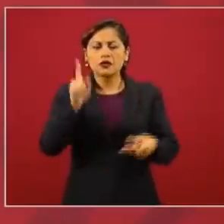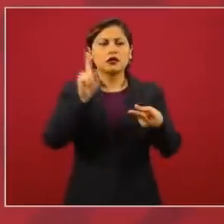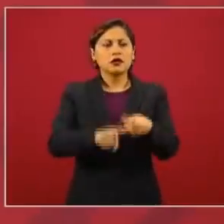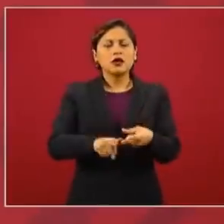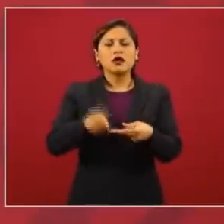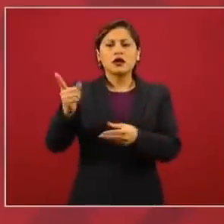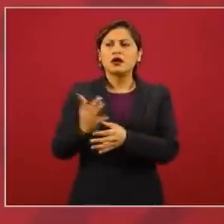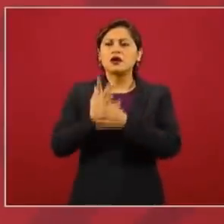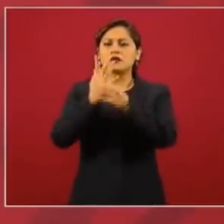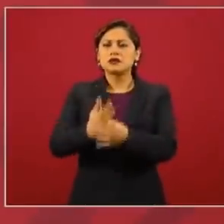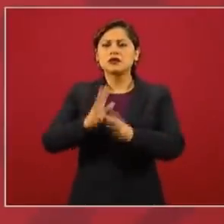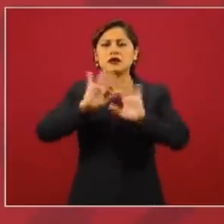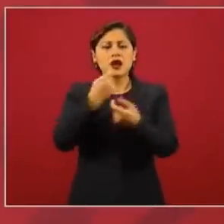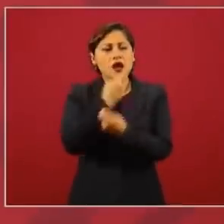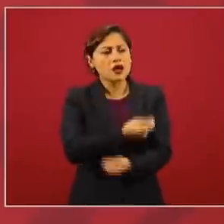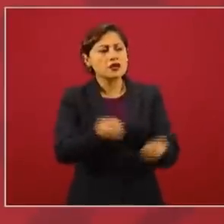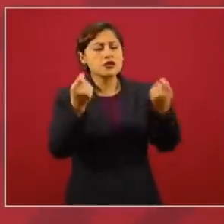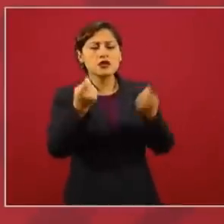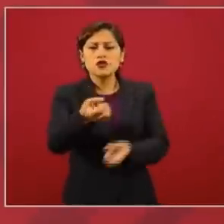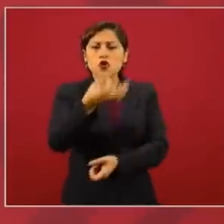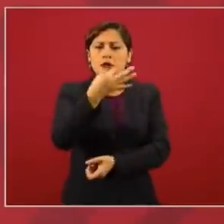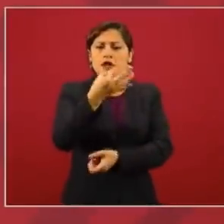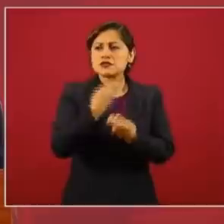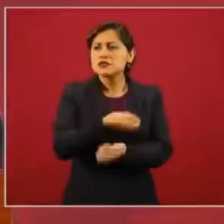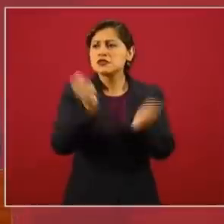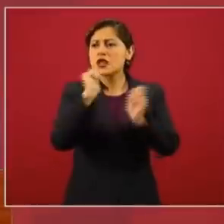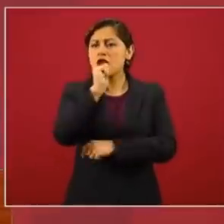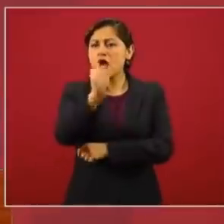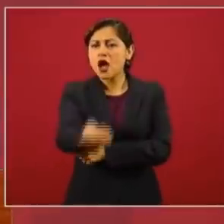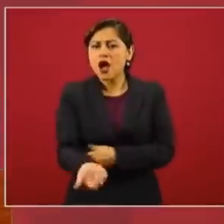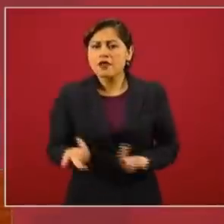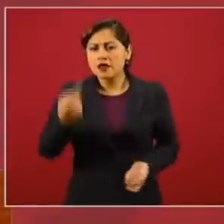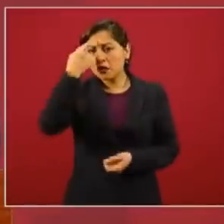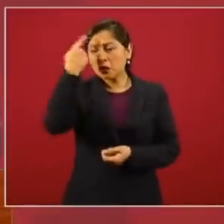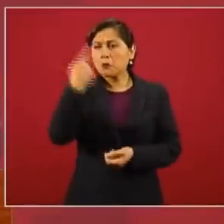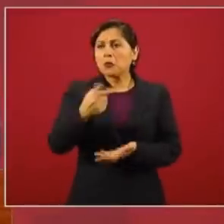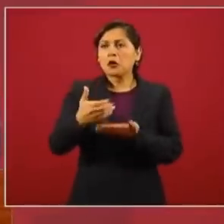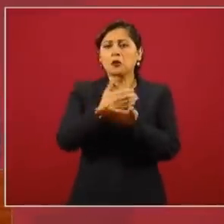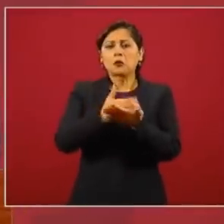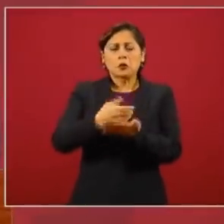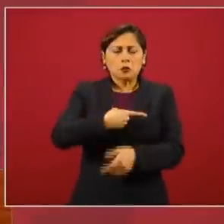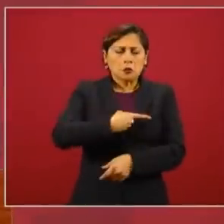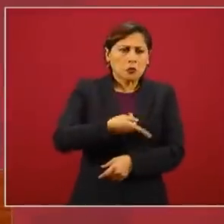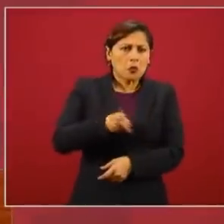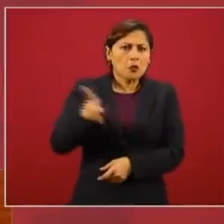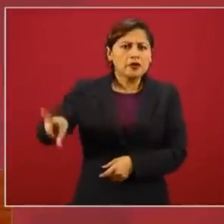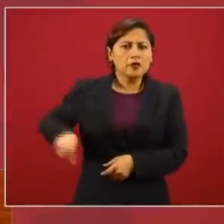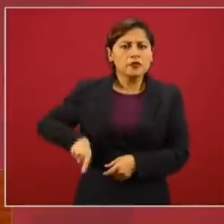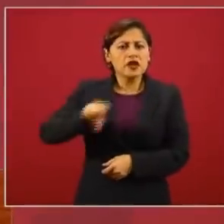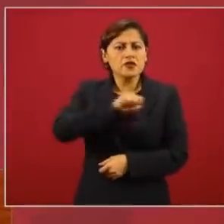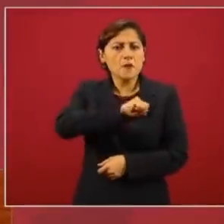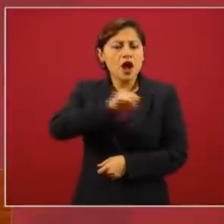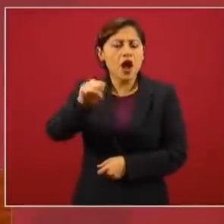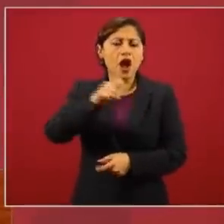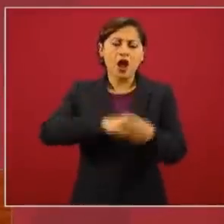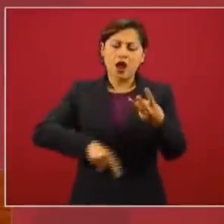sin sus medicinas para curarlos por padecimiento de cáncer, ya van a